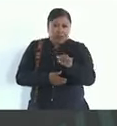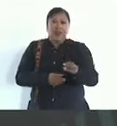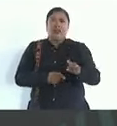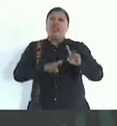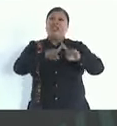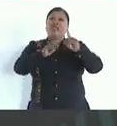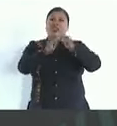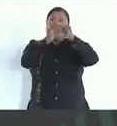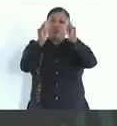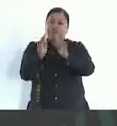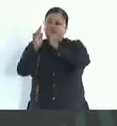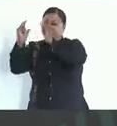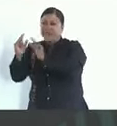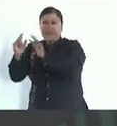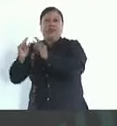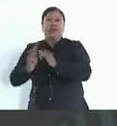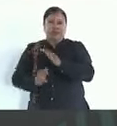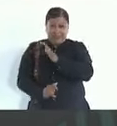y servicios turísticos.